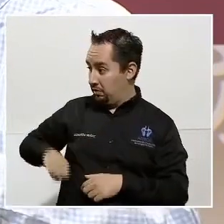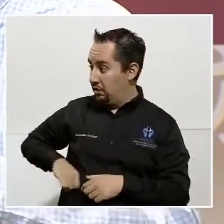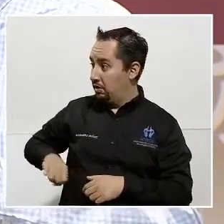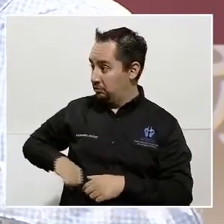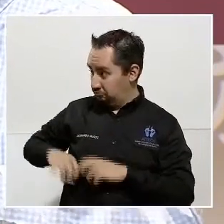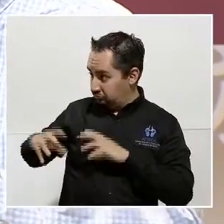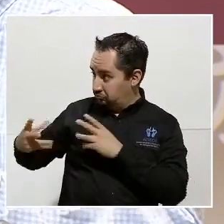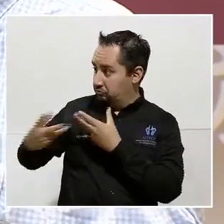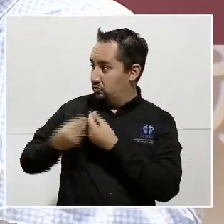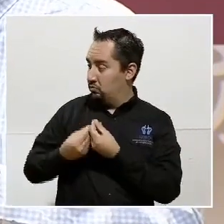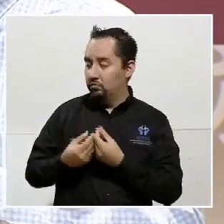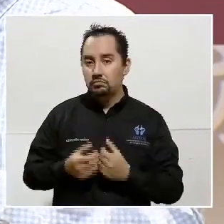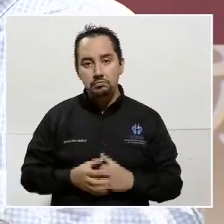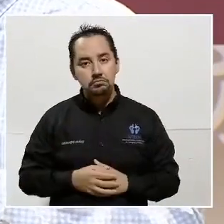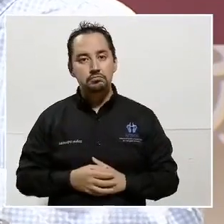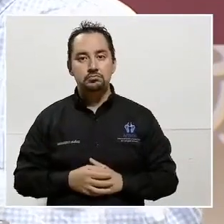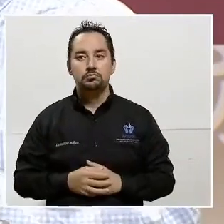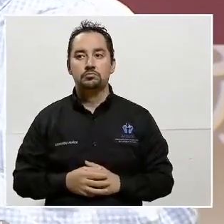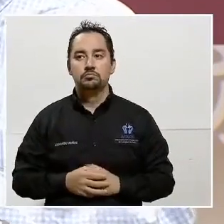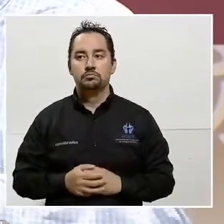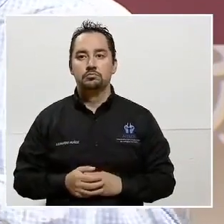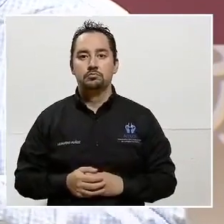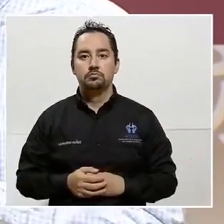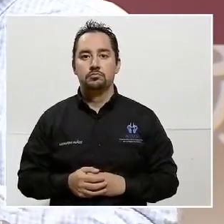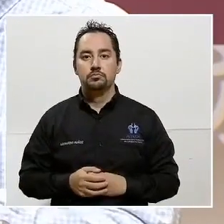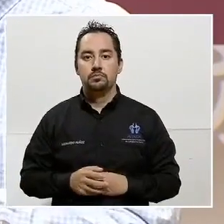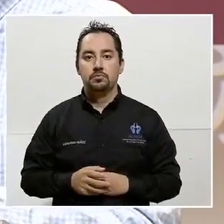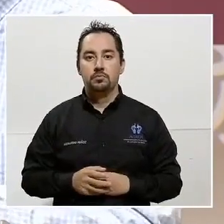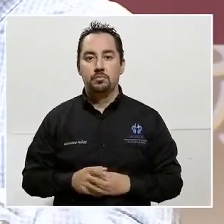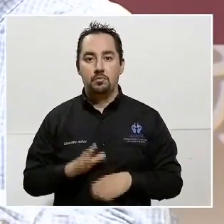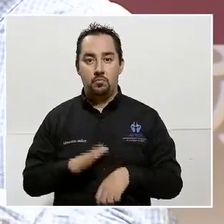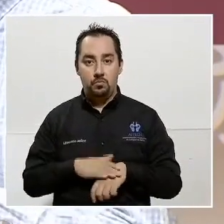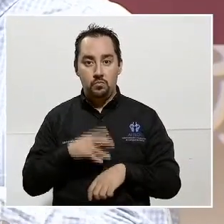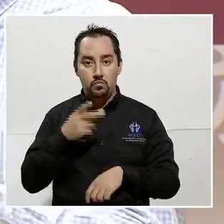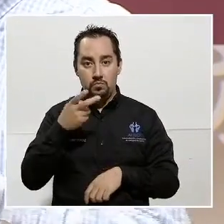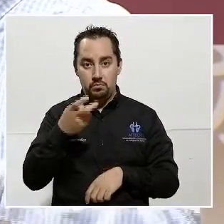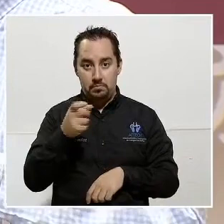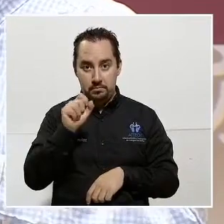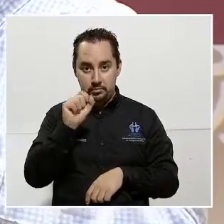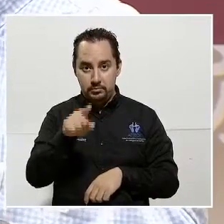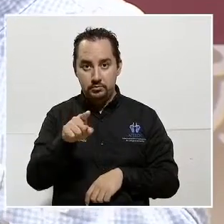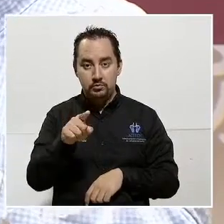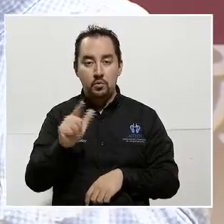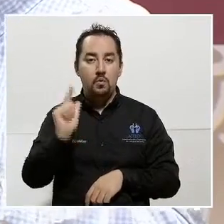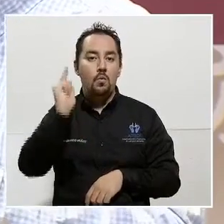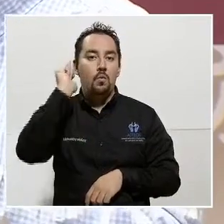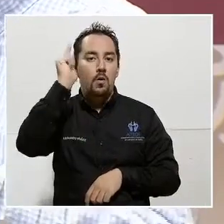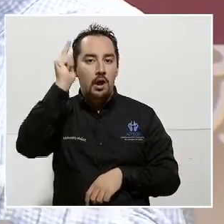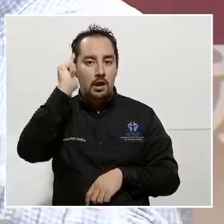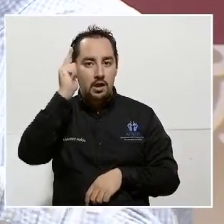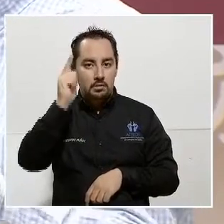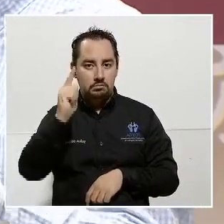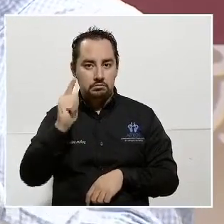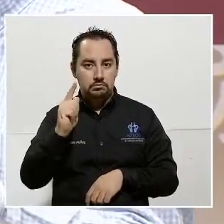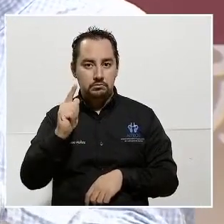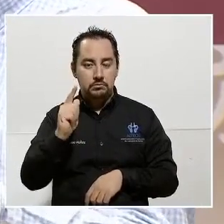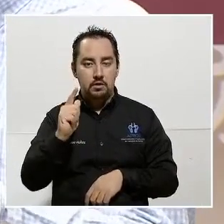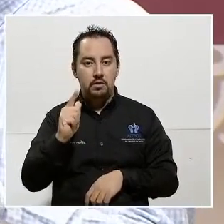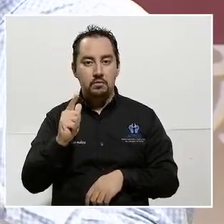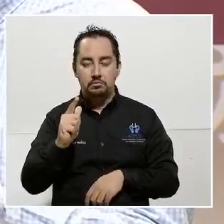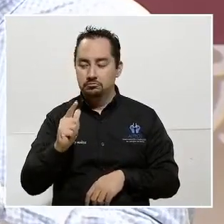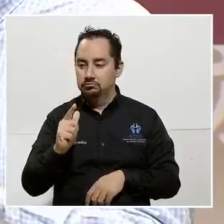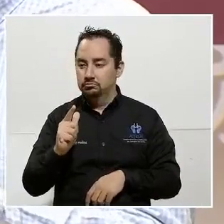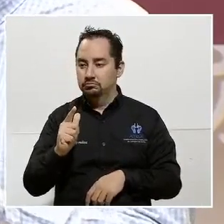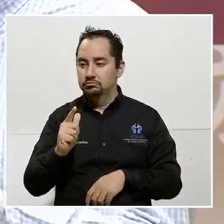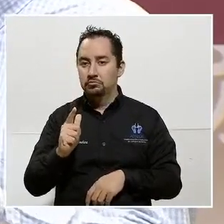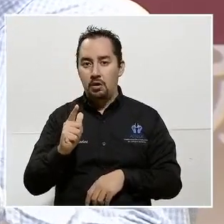en esta dirección. En el mismo sentido, esperamos que se cumpla la promesa